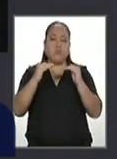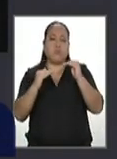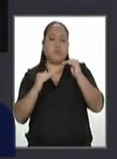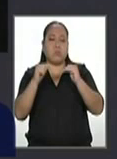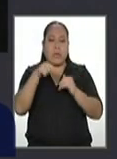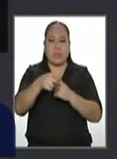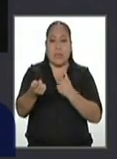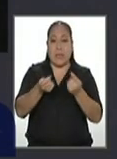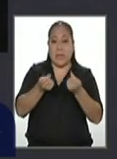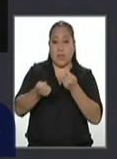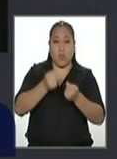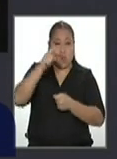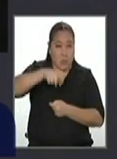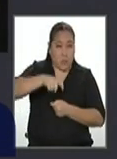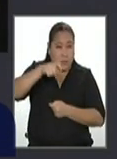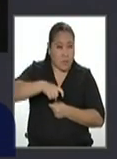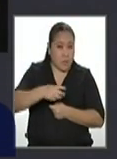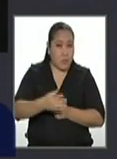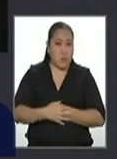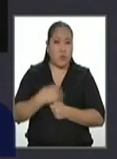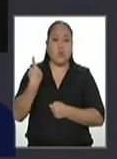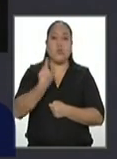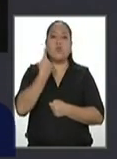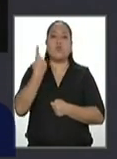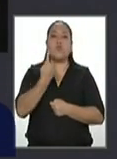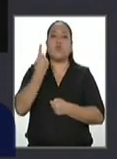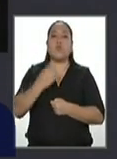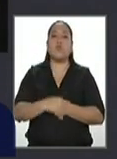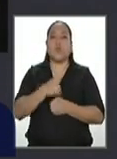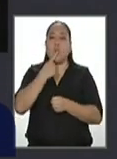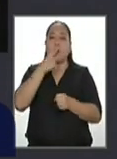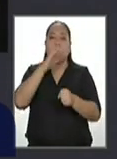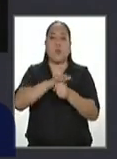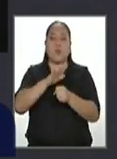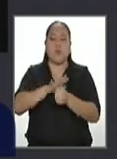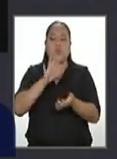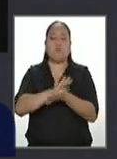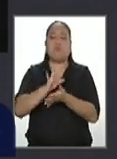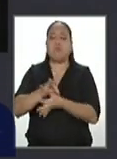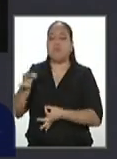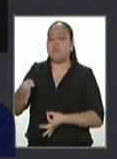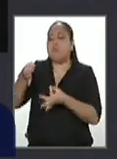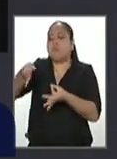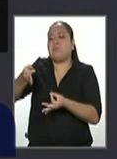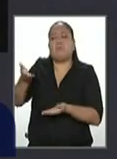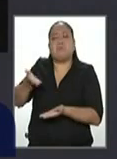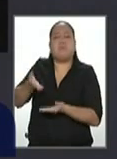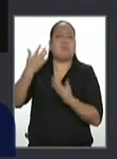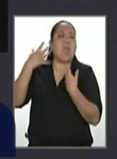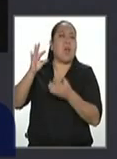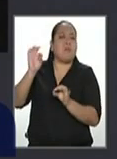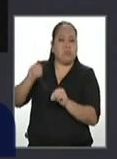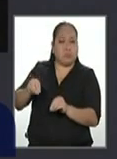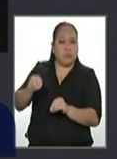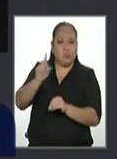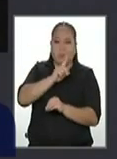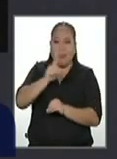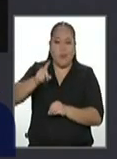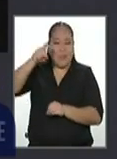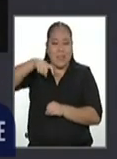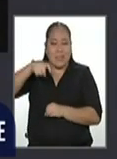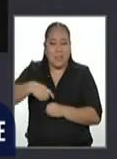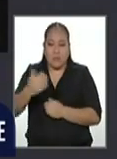esa gestión que necesitamos no solamente es un compromiso y lo que está en el papel. Ese compromiso necesita